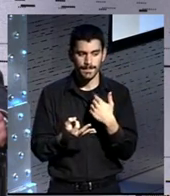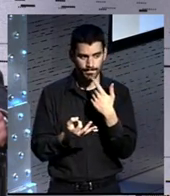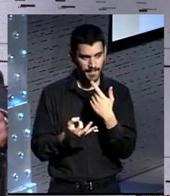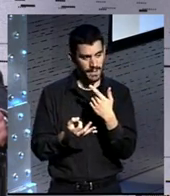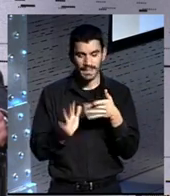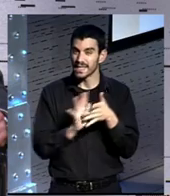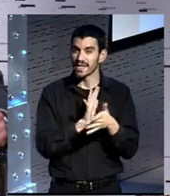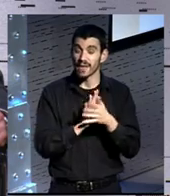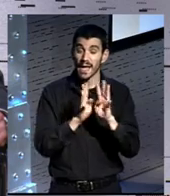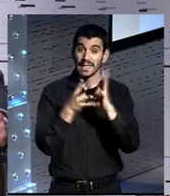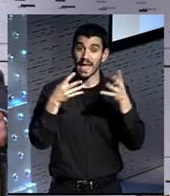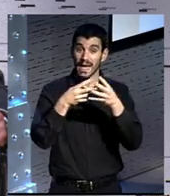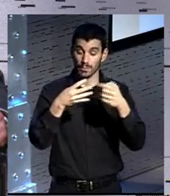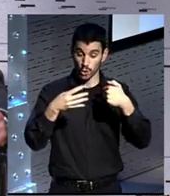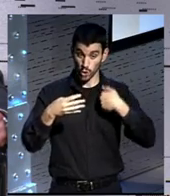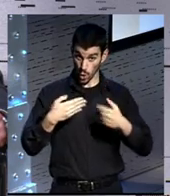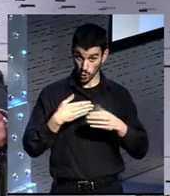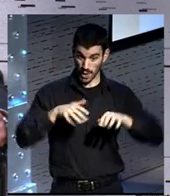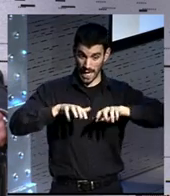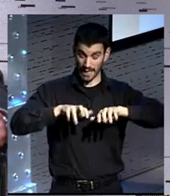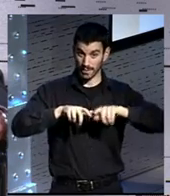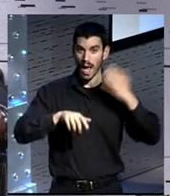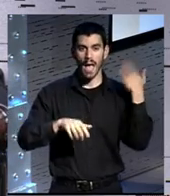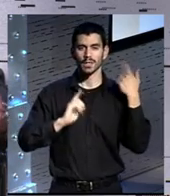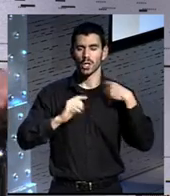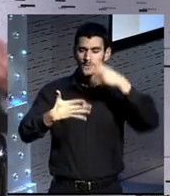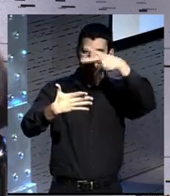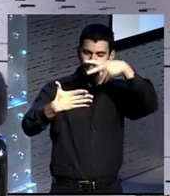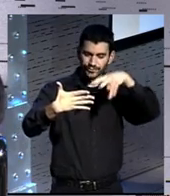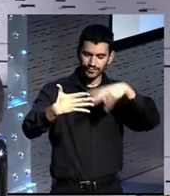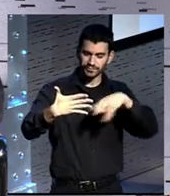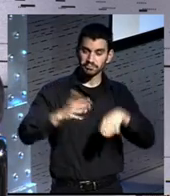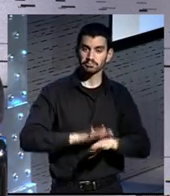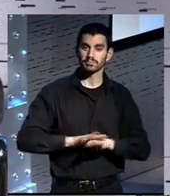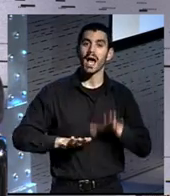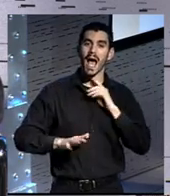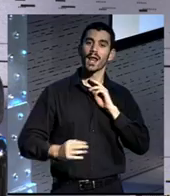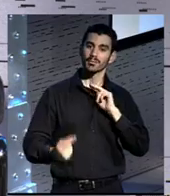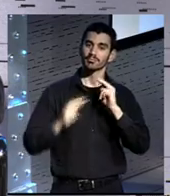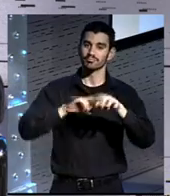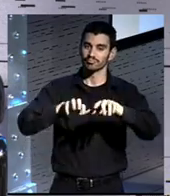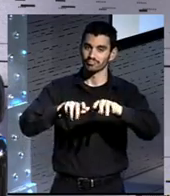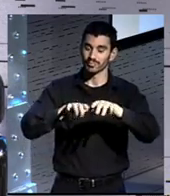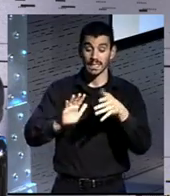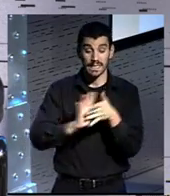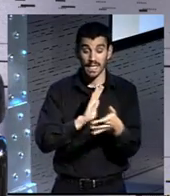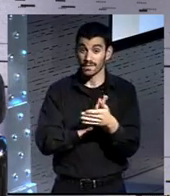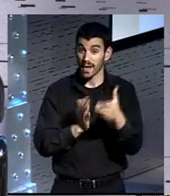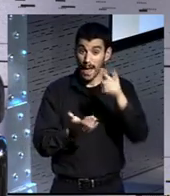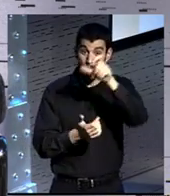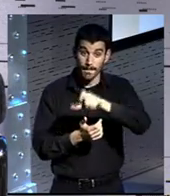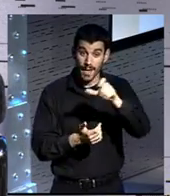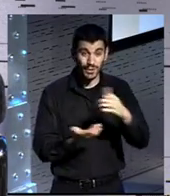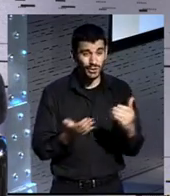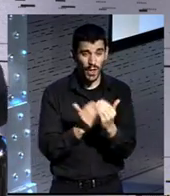los usuarios escriben en Internet. Y además es la Internet en la que las personas se asocian entre iguales. Es decir, donde no existe un modelo